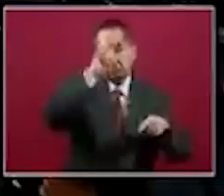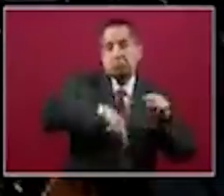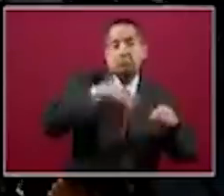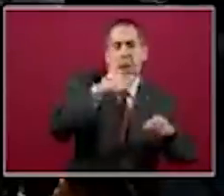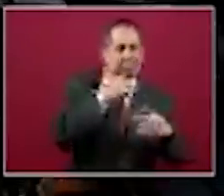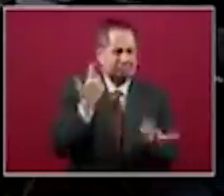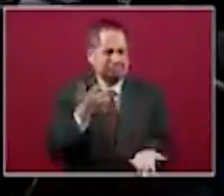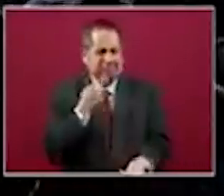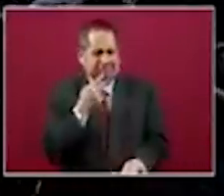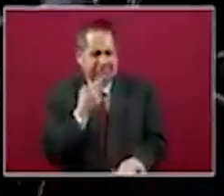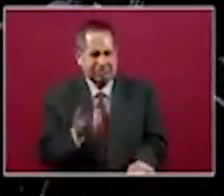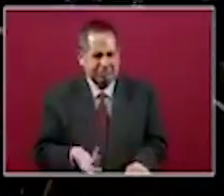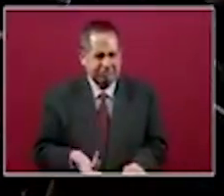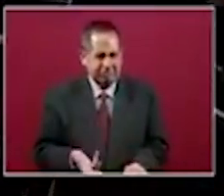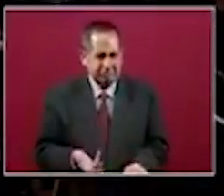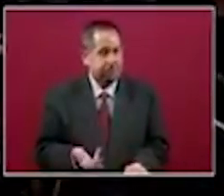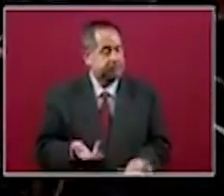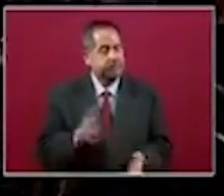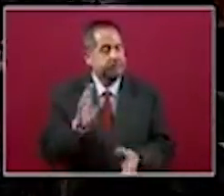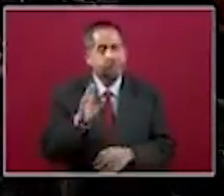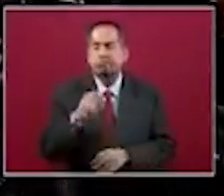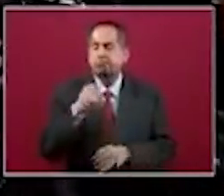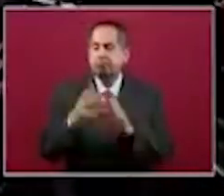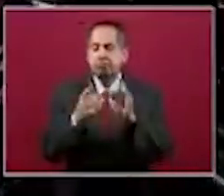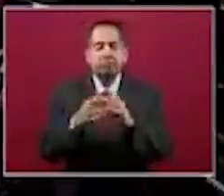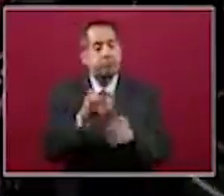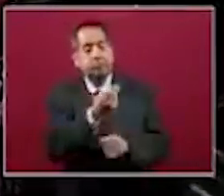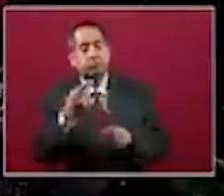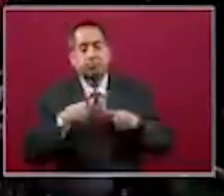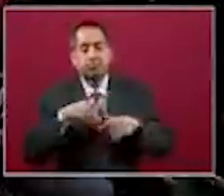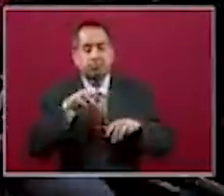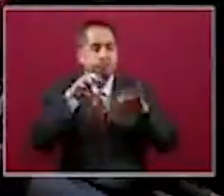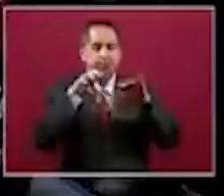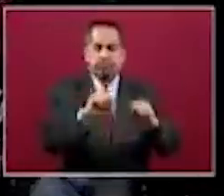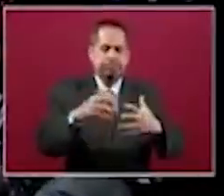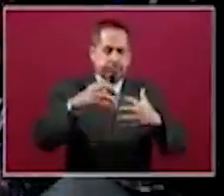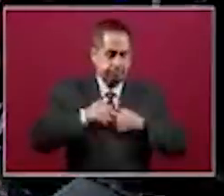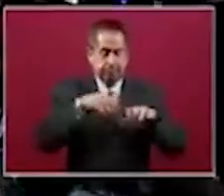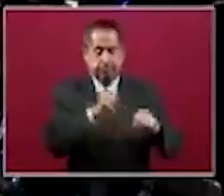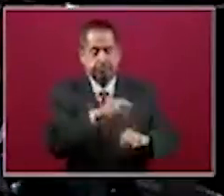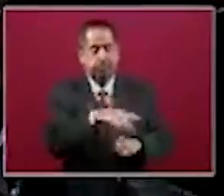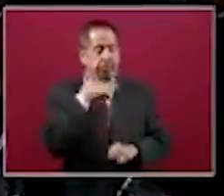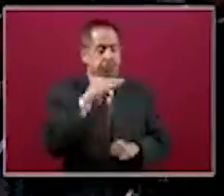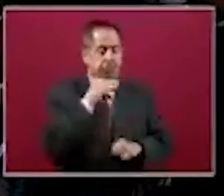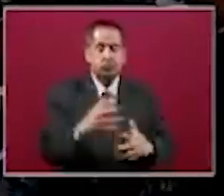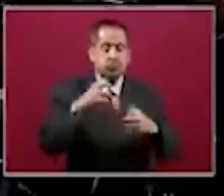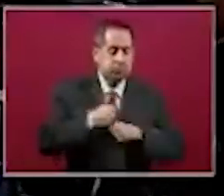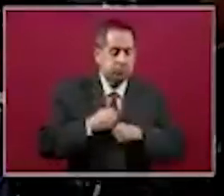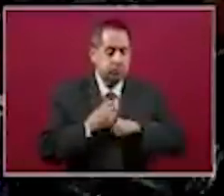Hablamos de cómo los que han sido detenidos por corrupción le tienen que dar la